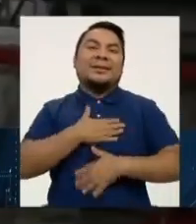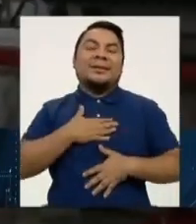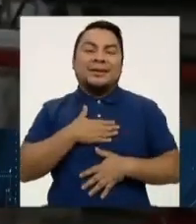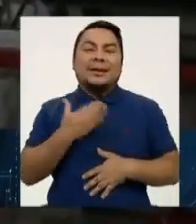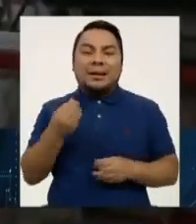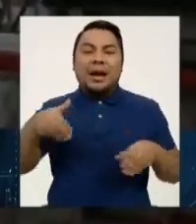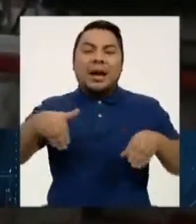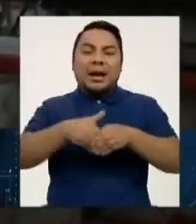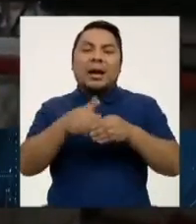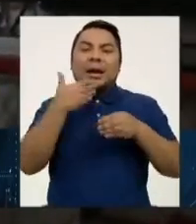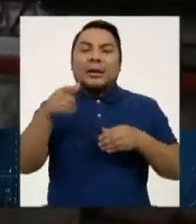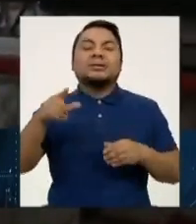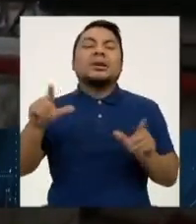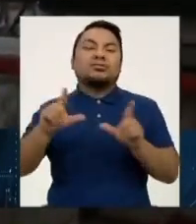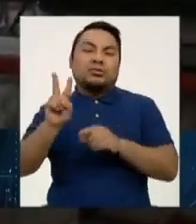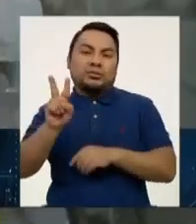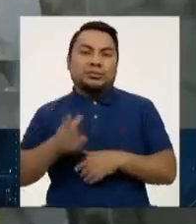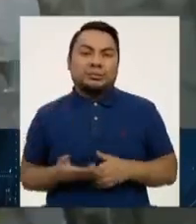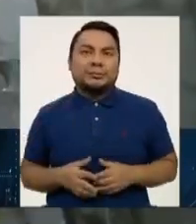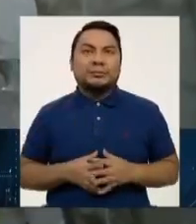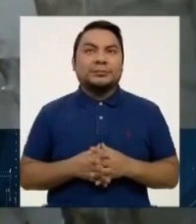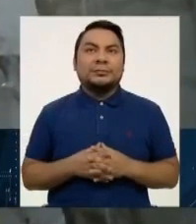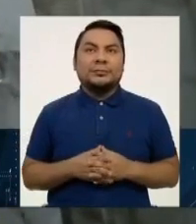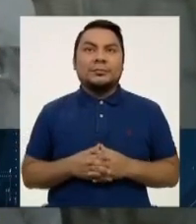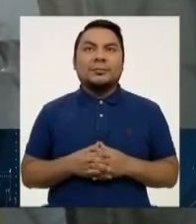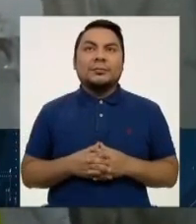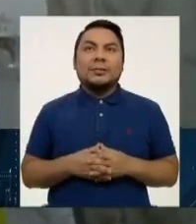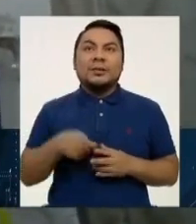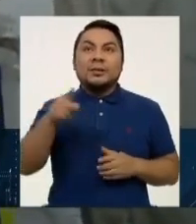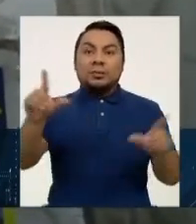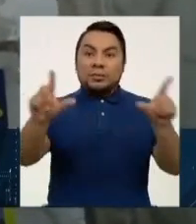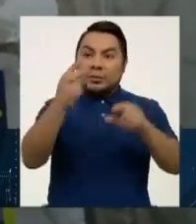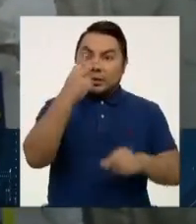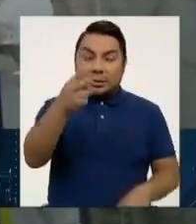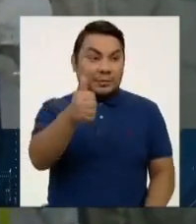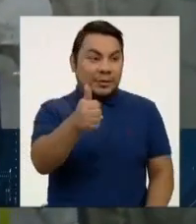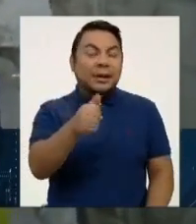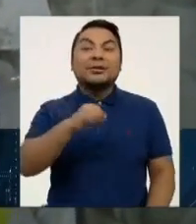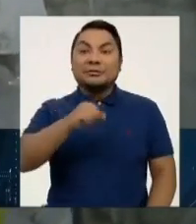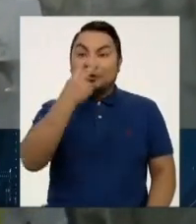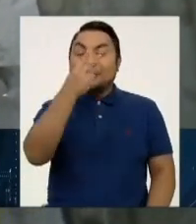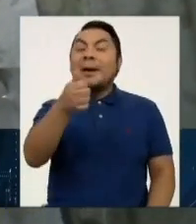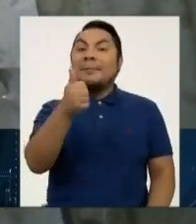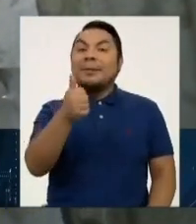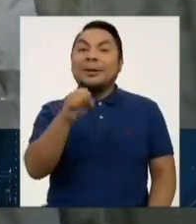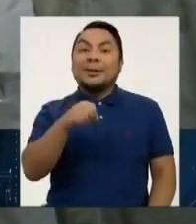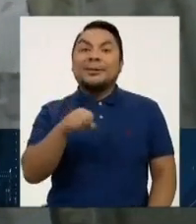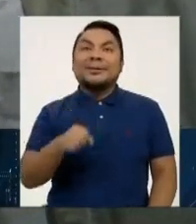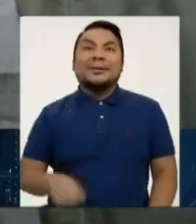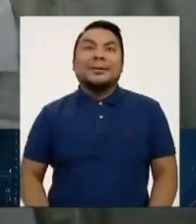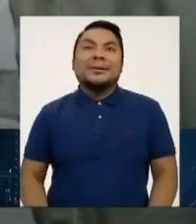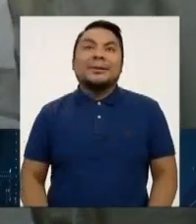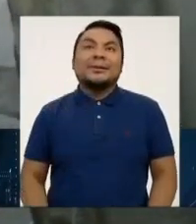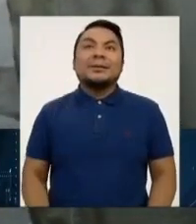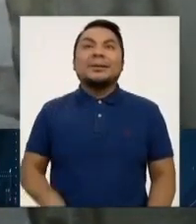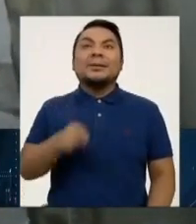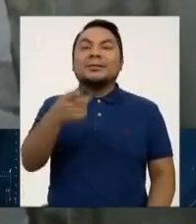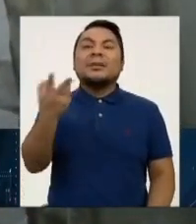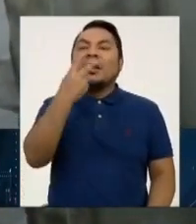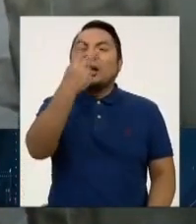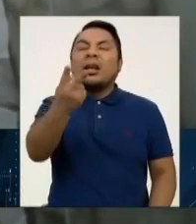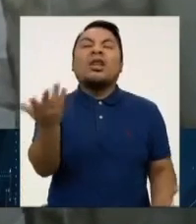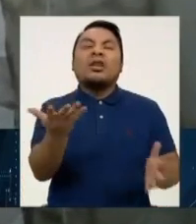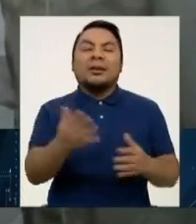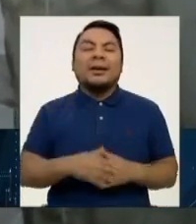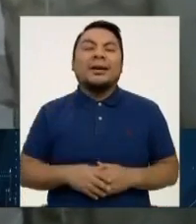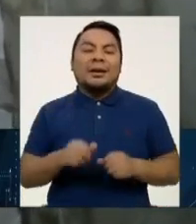convenio que se hizo con Latina. ¿Qué tal la señal? ¿Cómo estás? Sí, está bueno, está bueno. ¿A través de qué canal está bien?